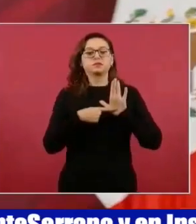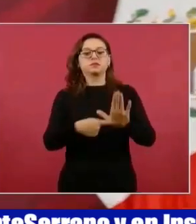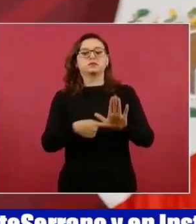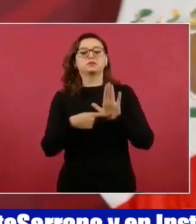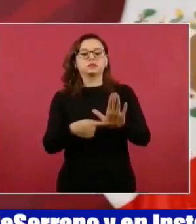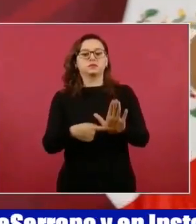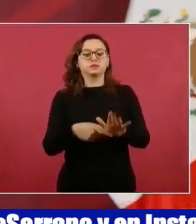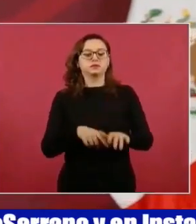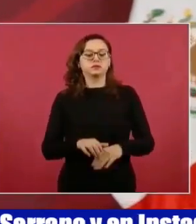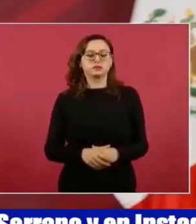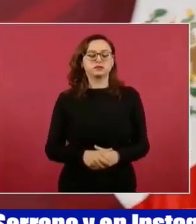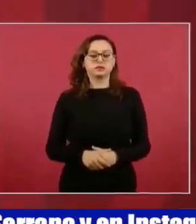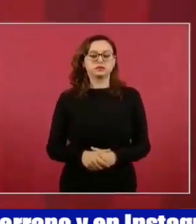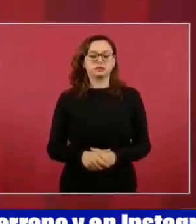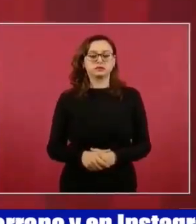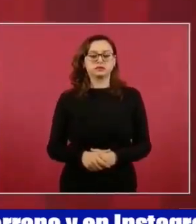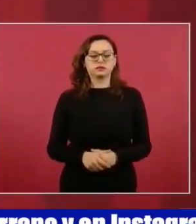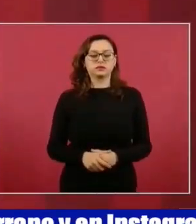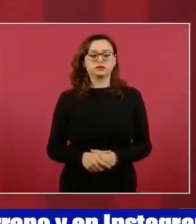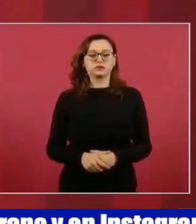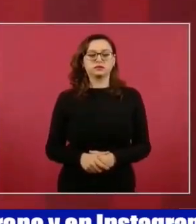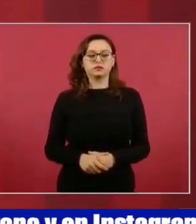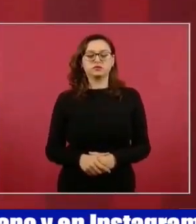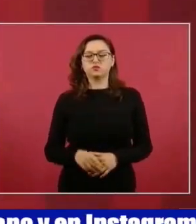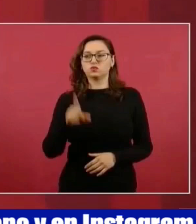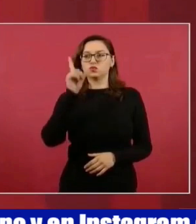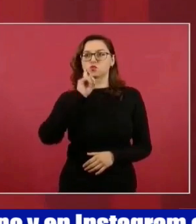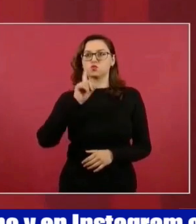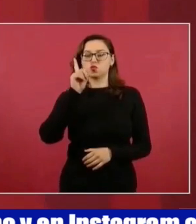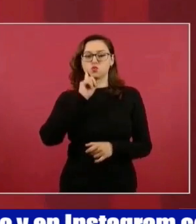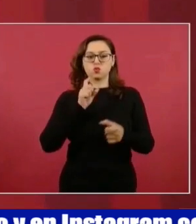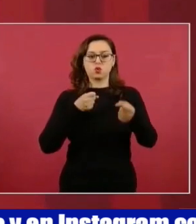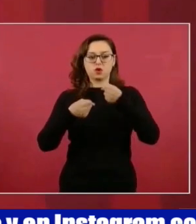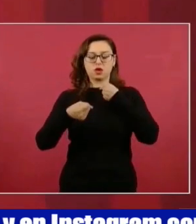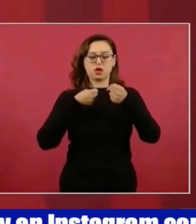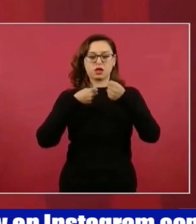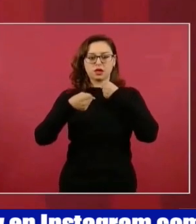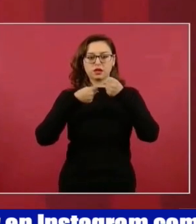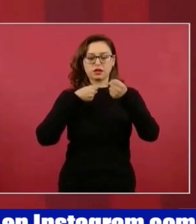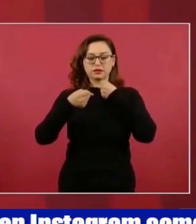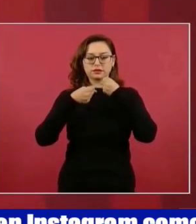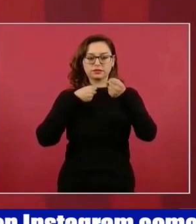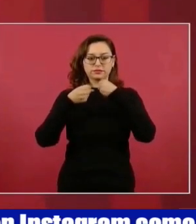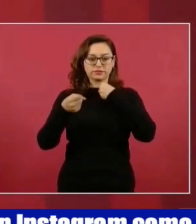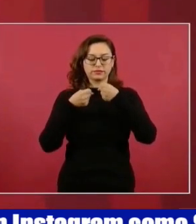Una señora que es periodista,